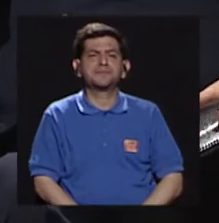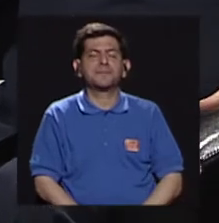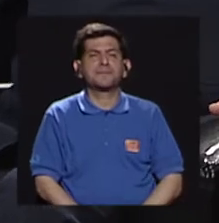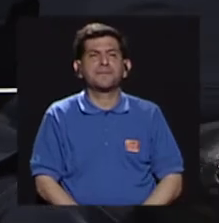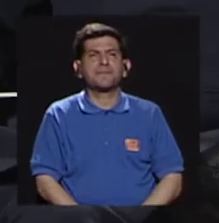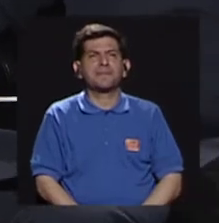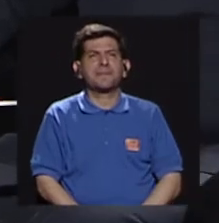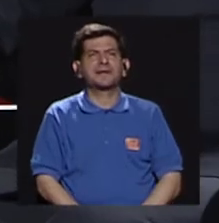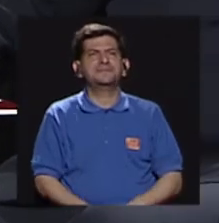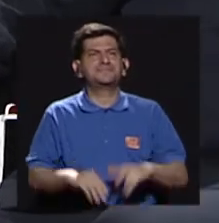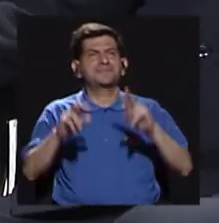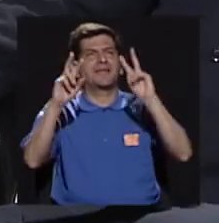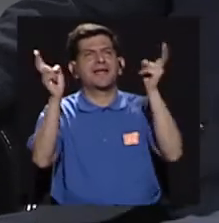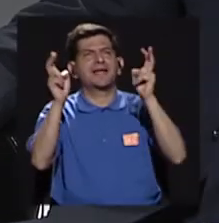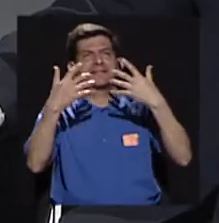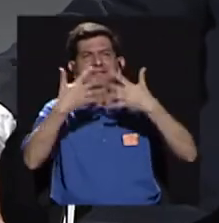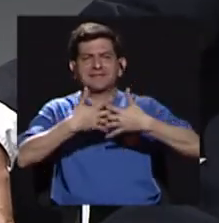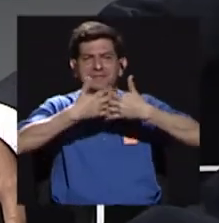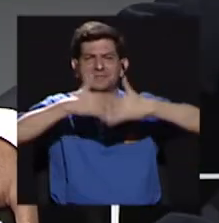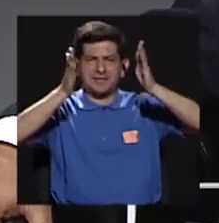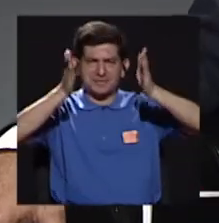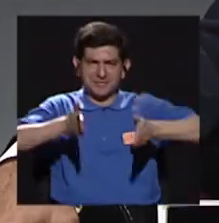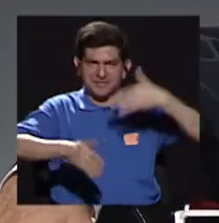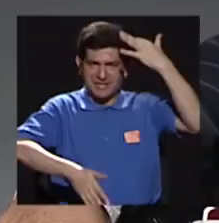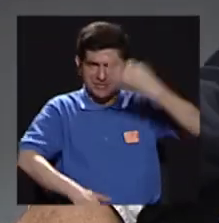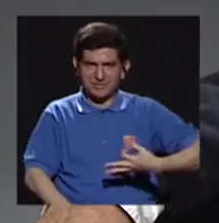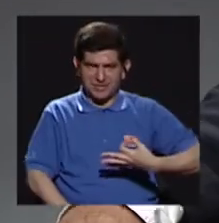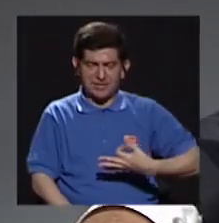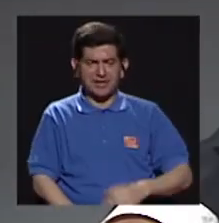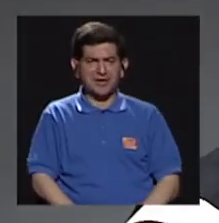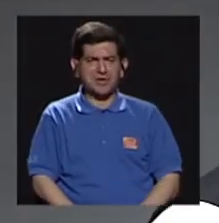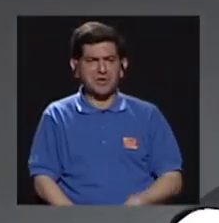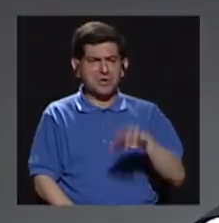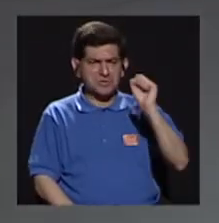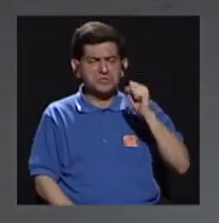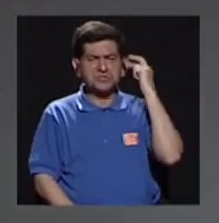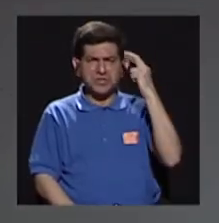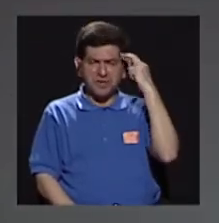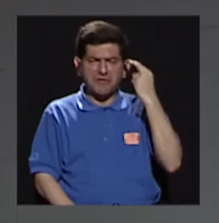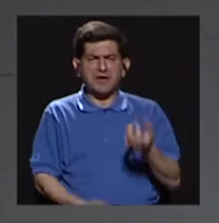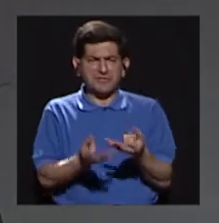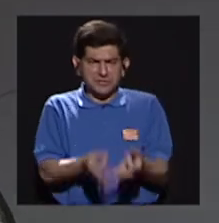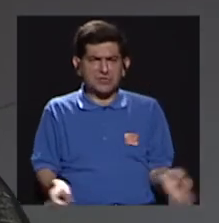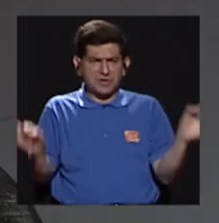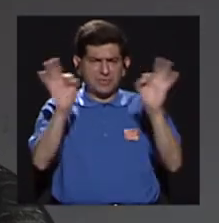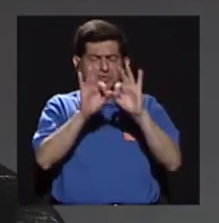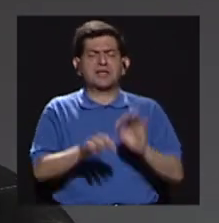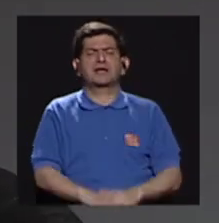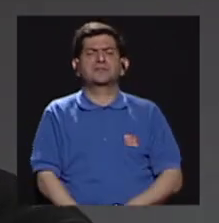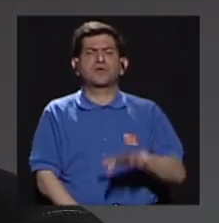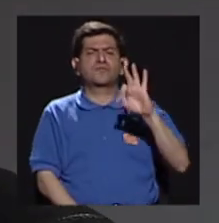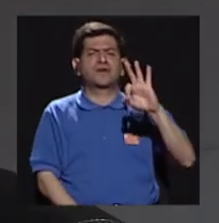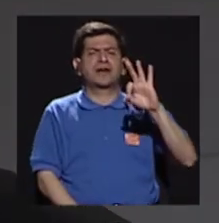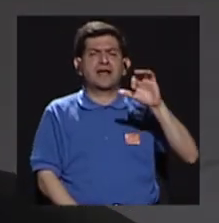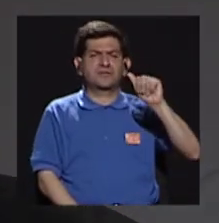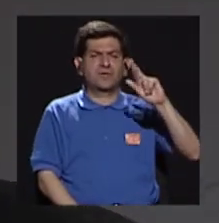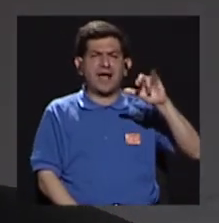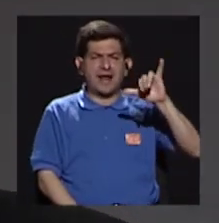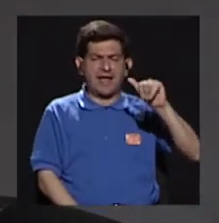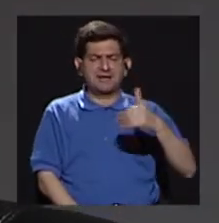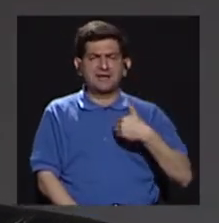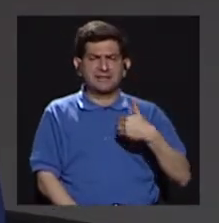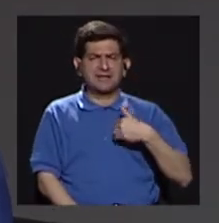que en el tema de los empresarios a mí me parece que es válida la reflexión que frenando ahora ya tenía un día de estos en